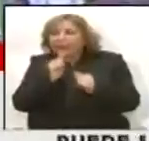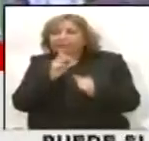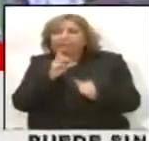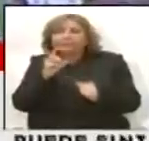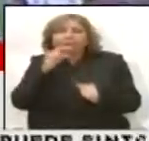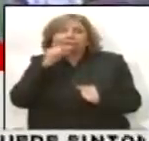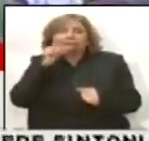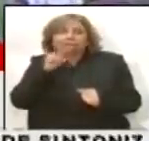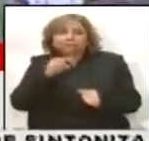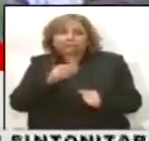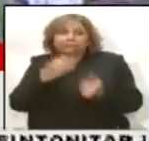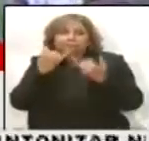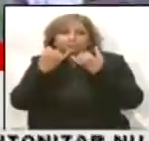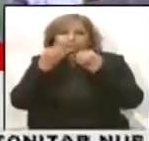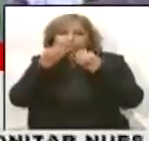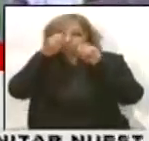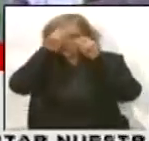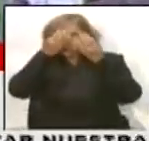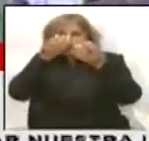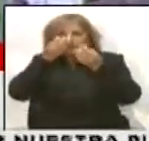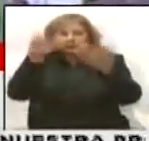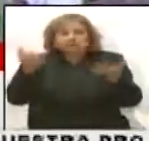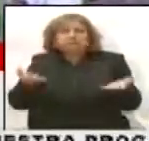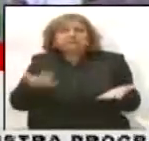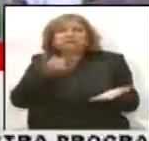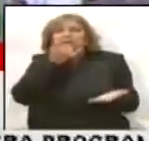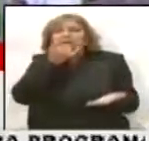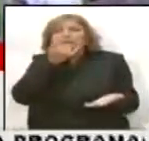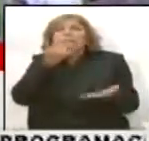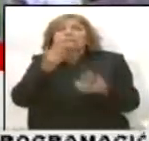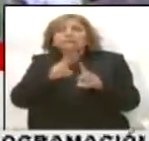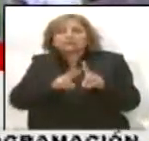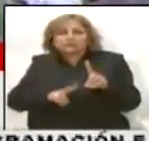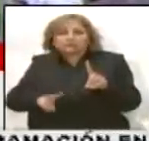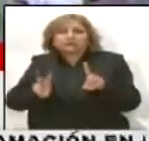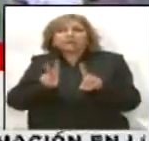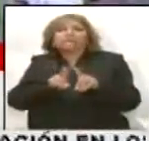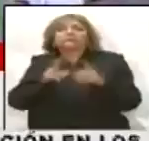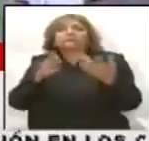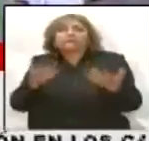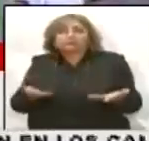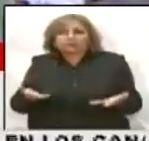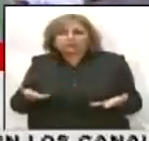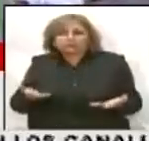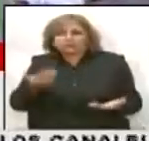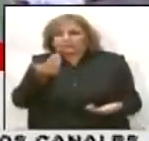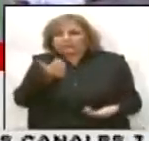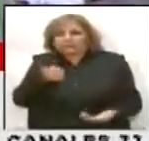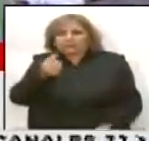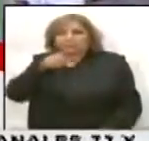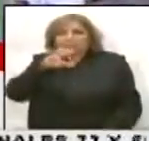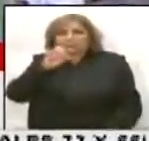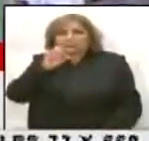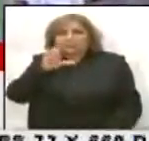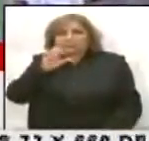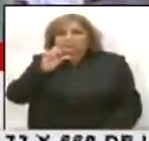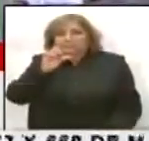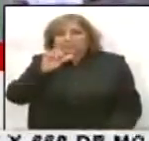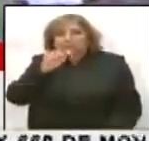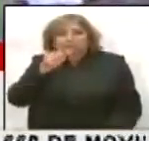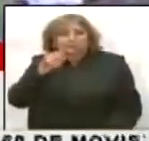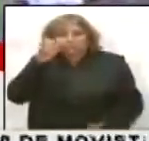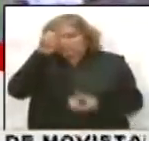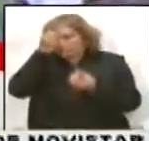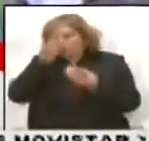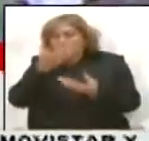esta información que es la que ha circulado? ¿Qué tipo de valoración se tiene en relación a este asunto de la apología? No hemos escuchado una opinión